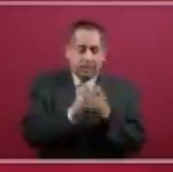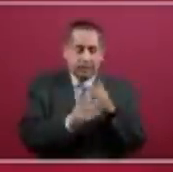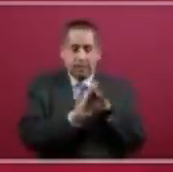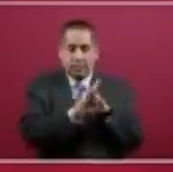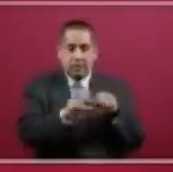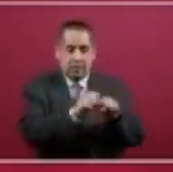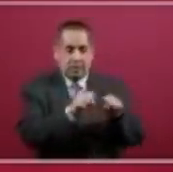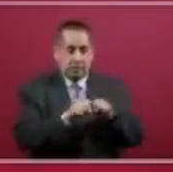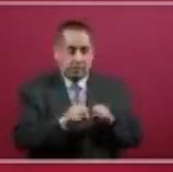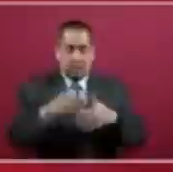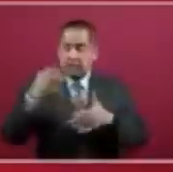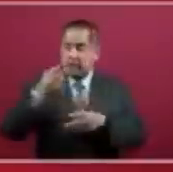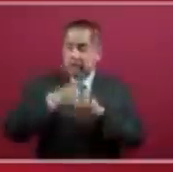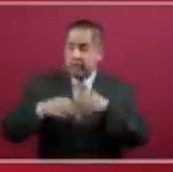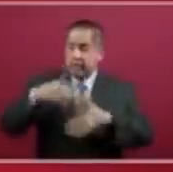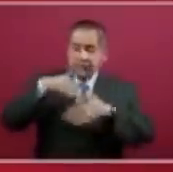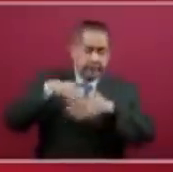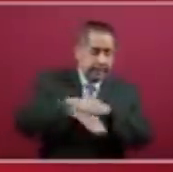los ingresos.